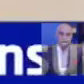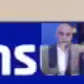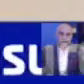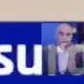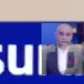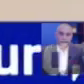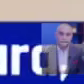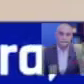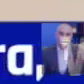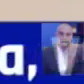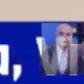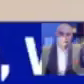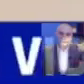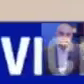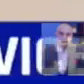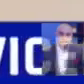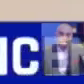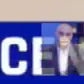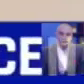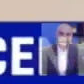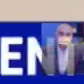Alfonso Durazo, que fue el que dijo